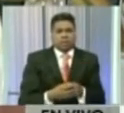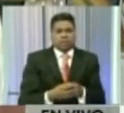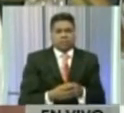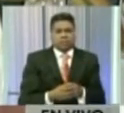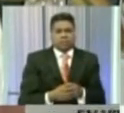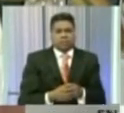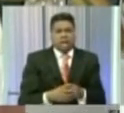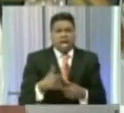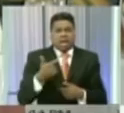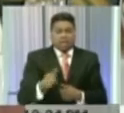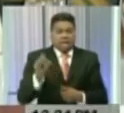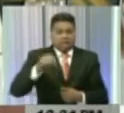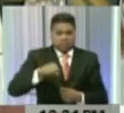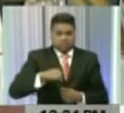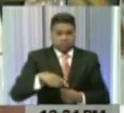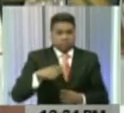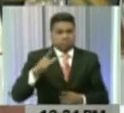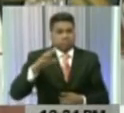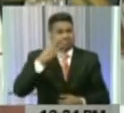Aquí hay una inflación real,